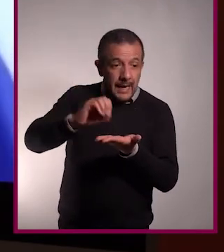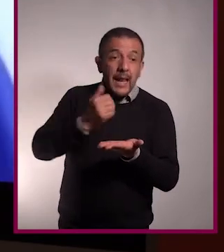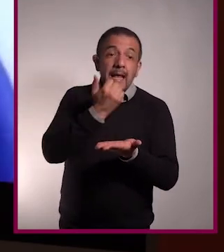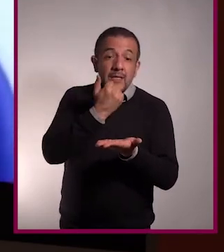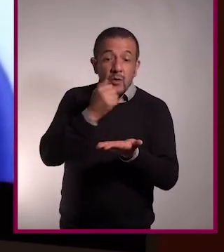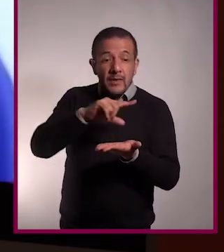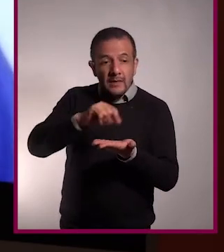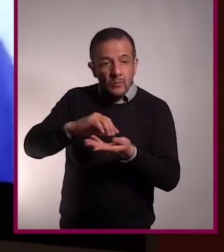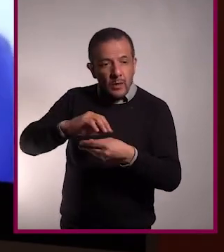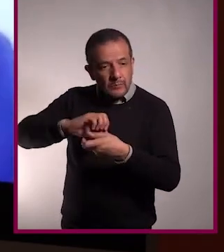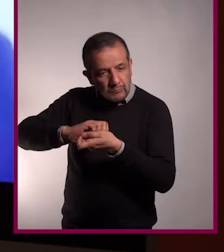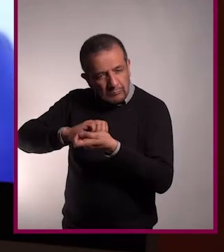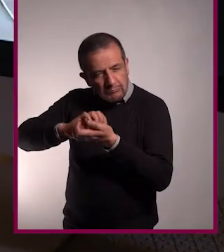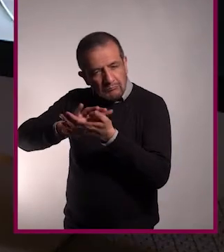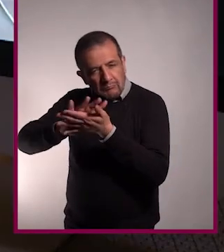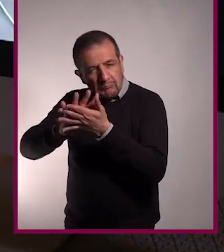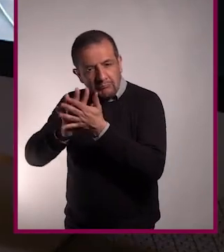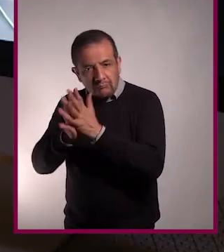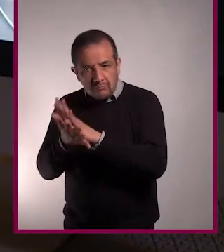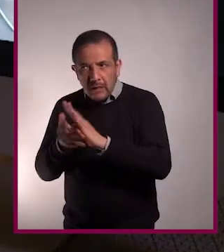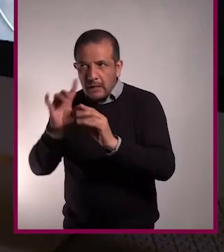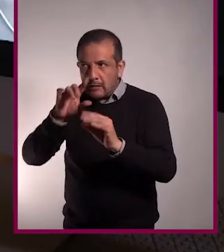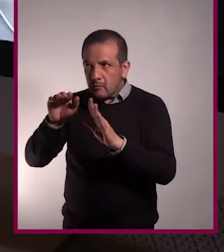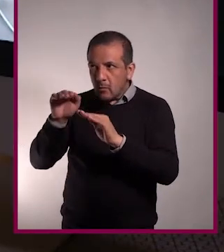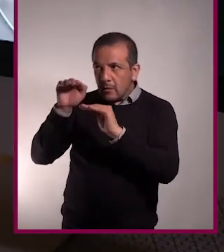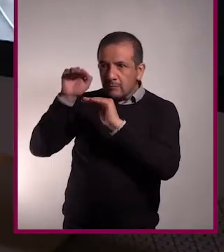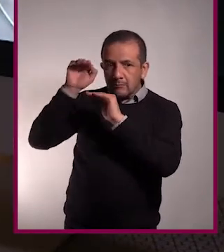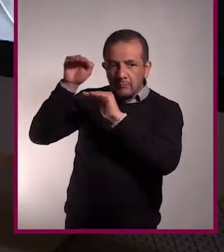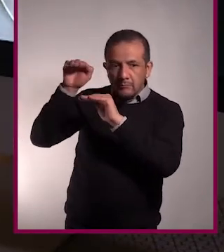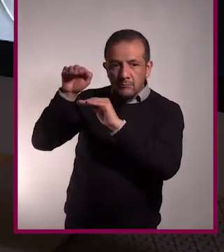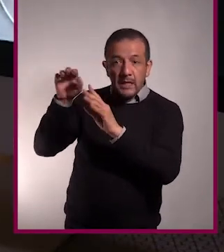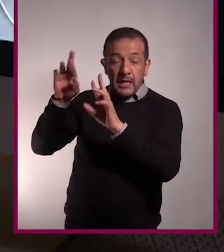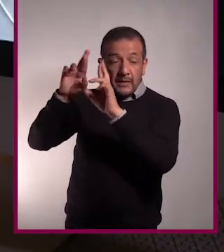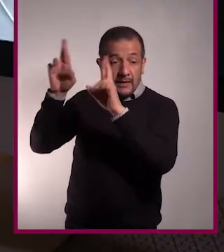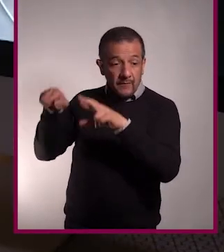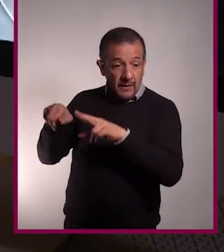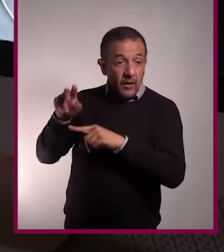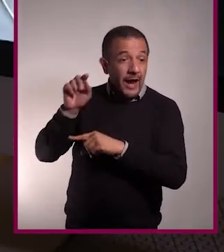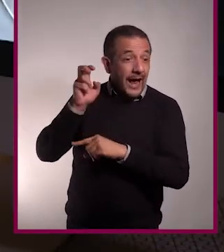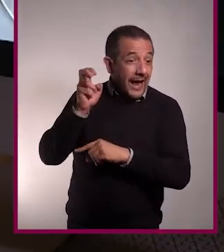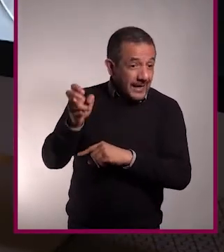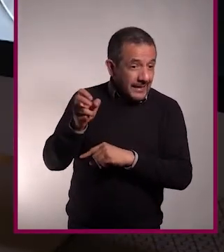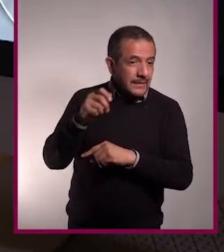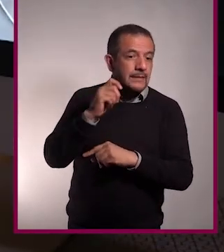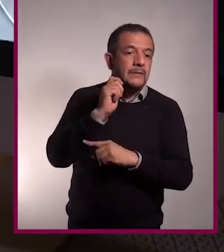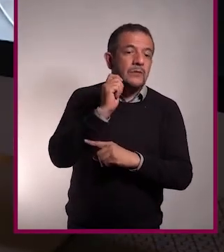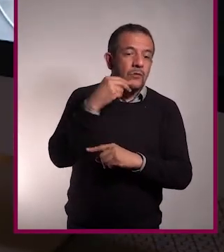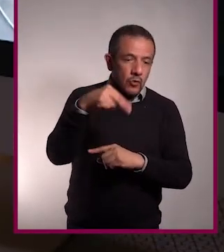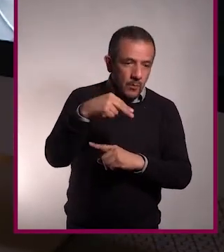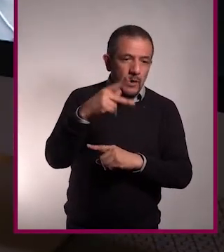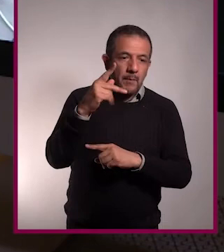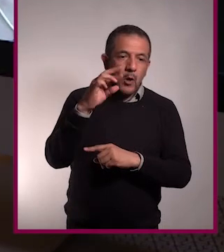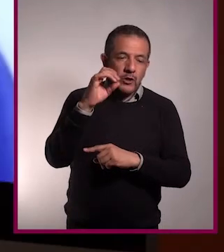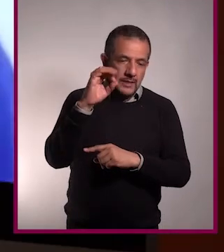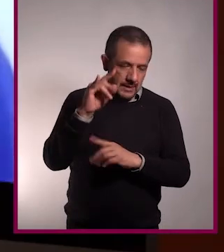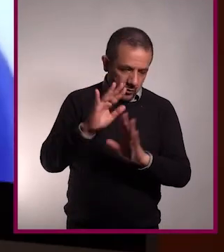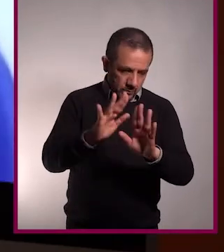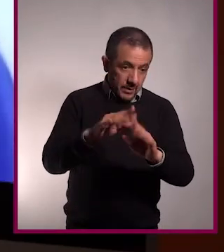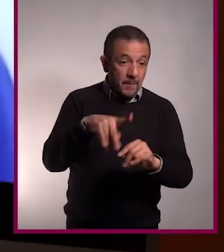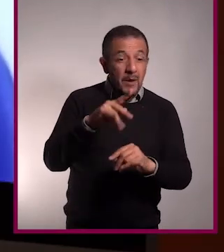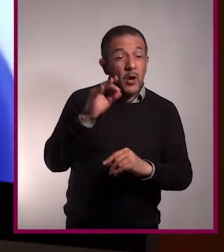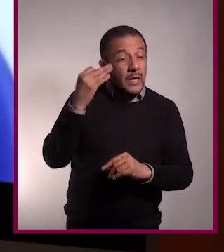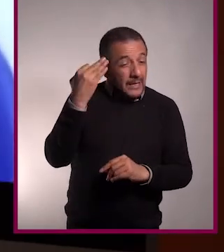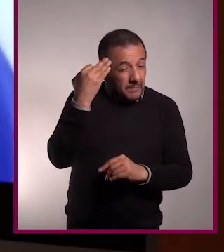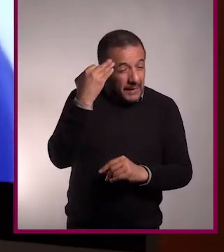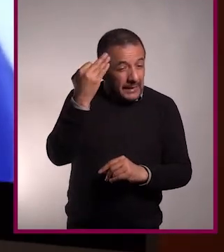un proceso y estuviera congelado, ahí podríamos hablar de un alimento procesado. Pero ¿qué